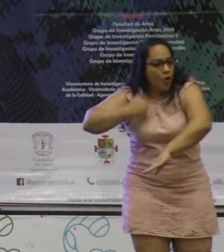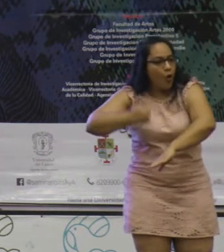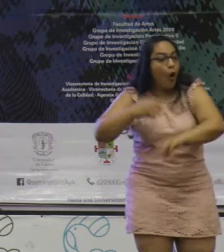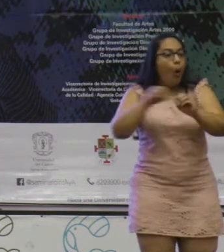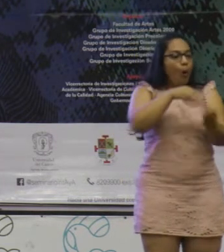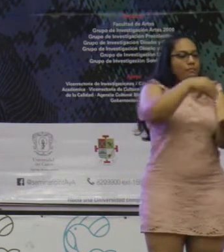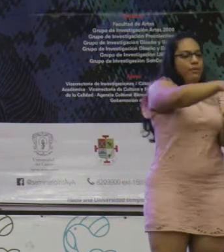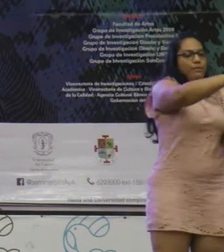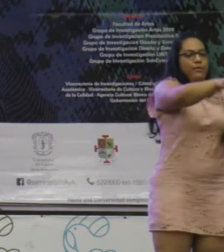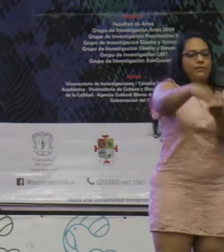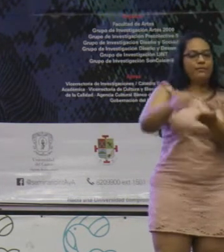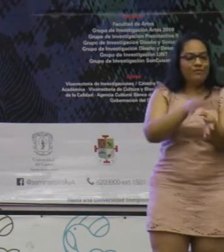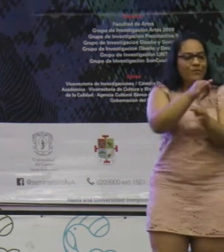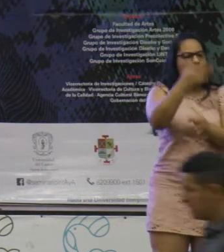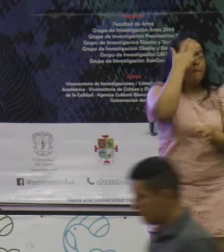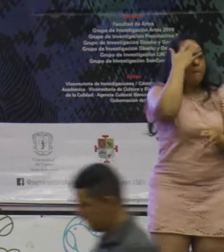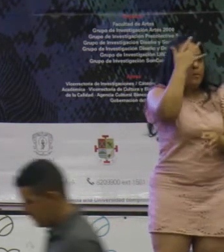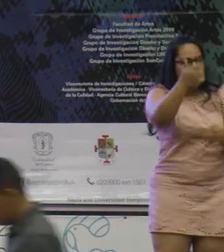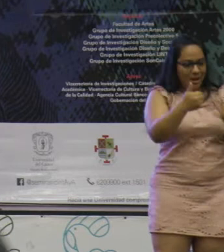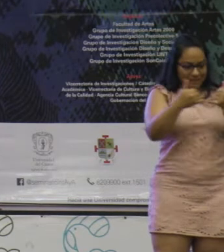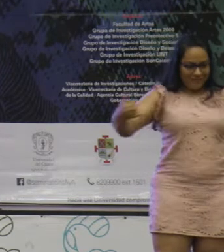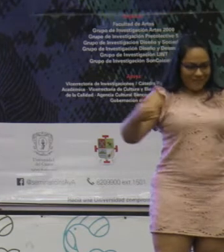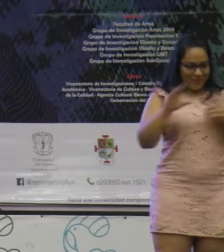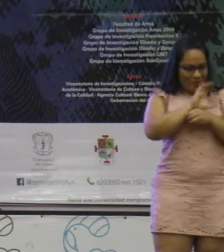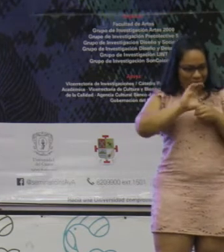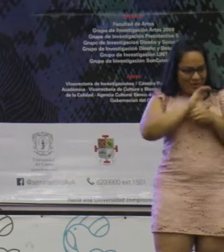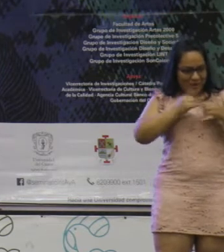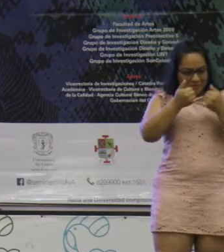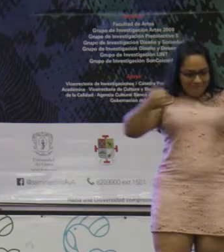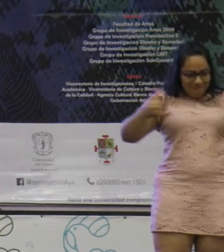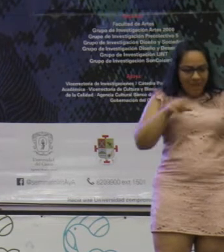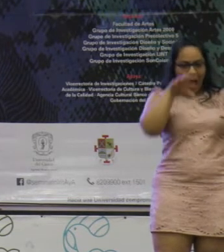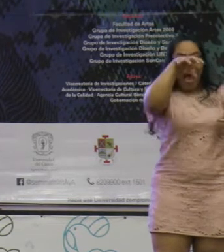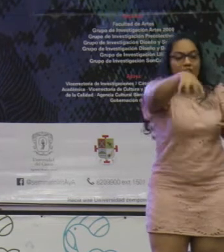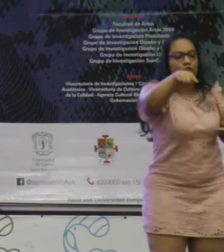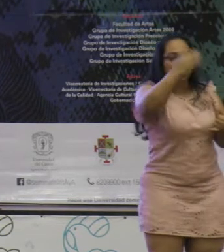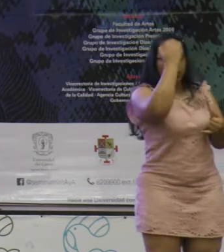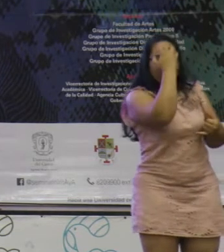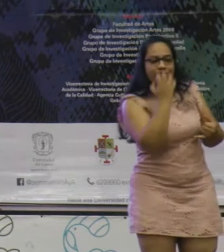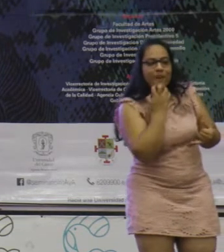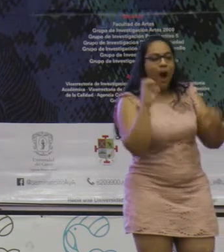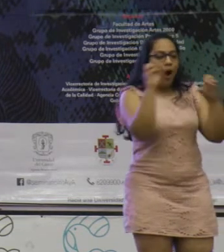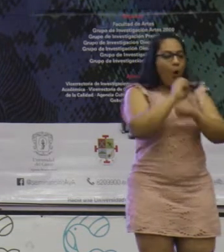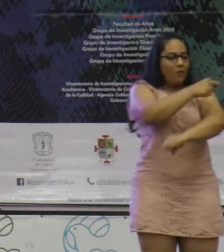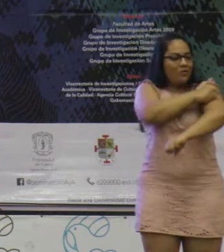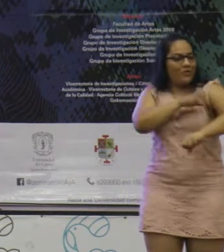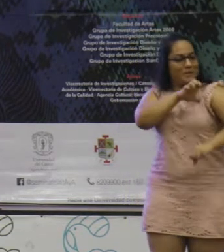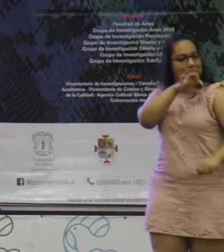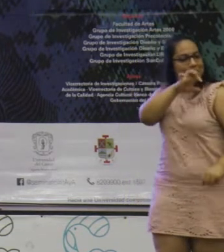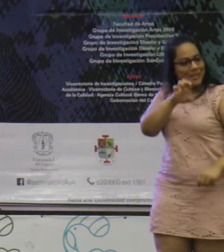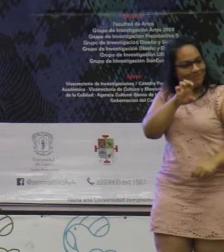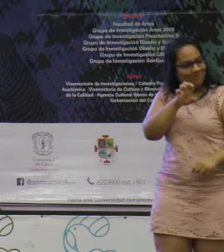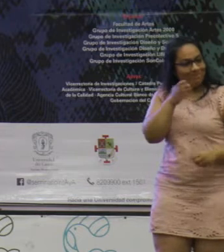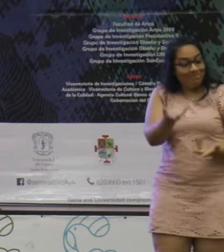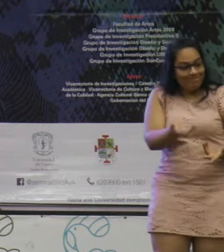pueblo, porque toda la frontera de la ciudad está enmarcada por presencia militar, guerrillera o paramilitar. Es decir,